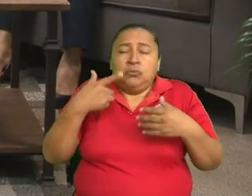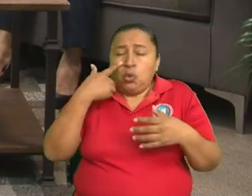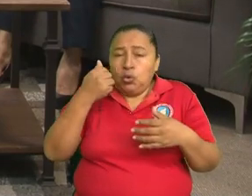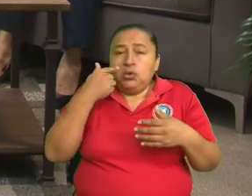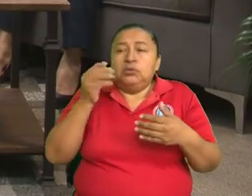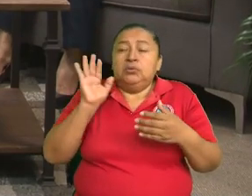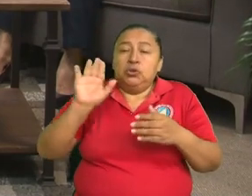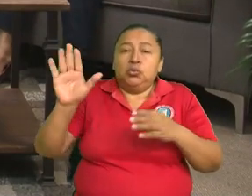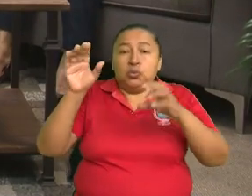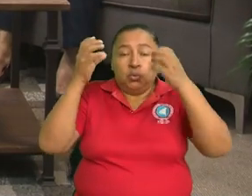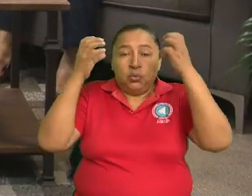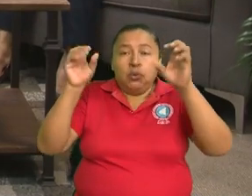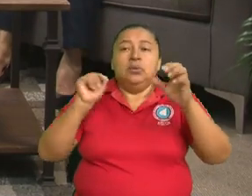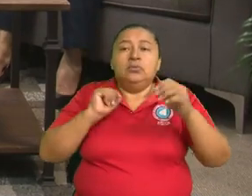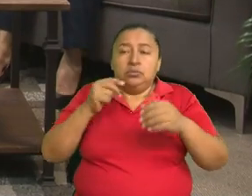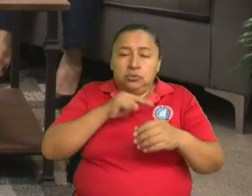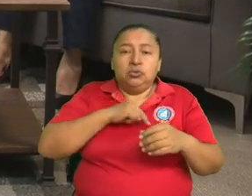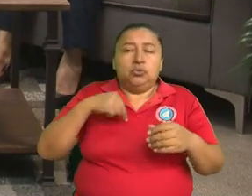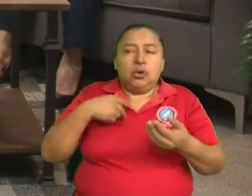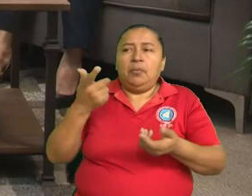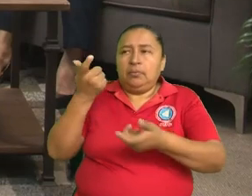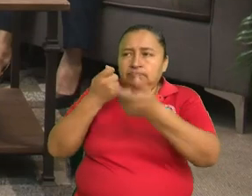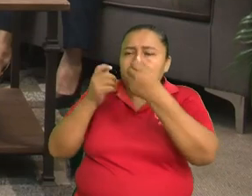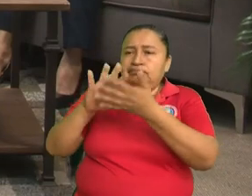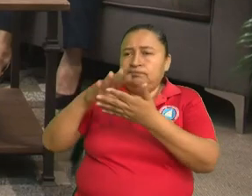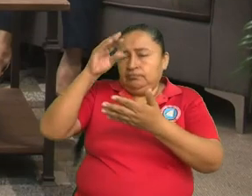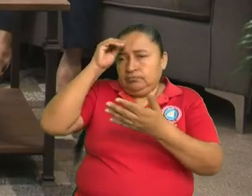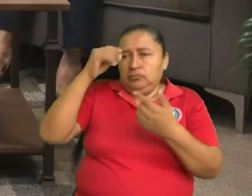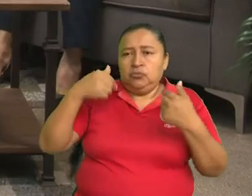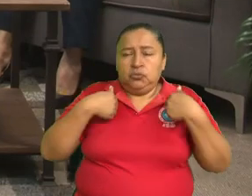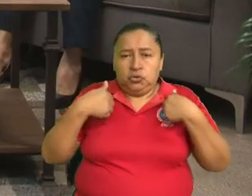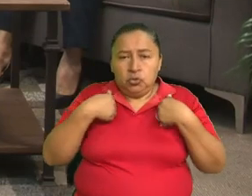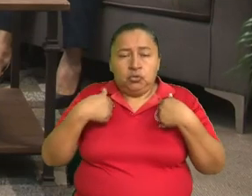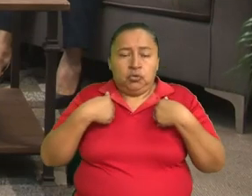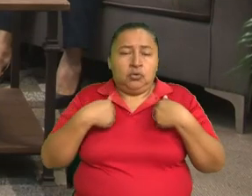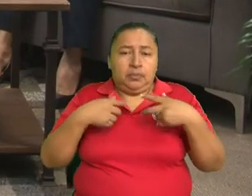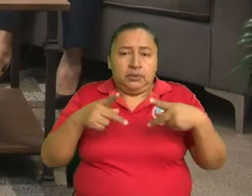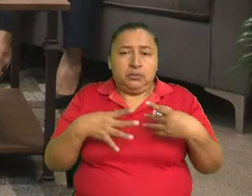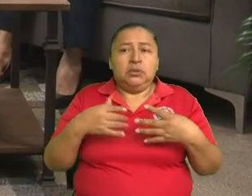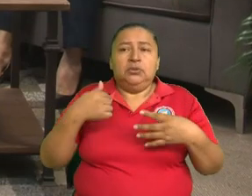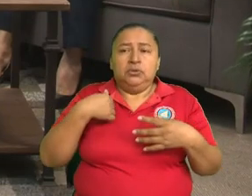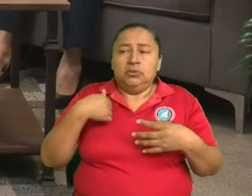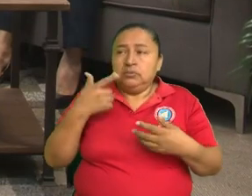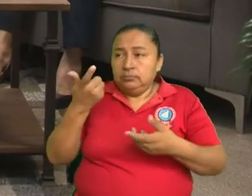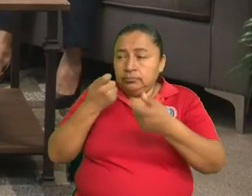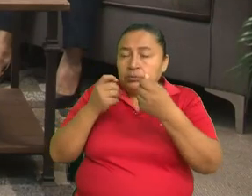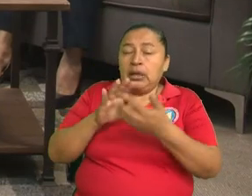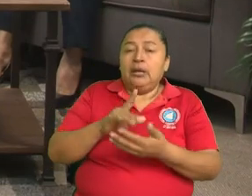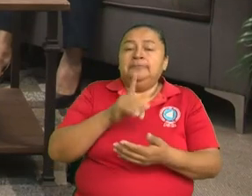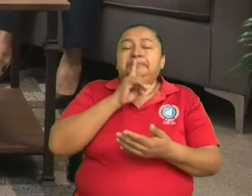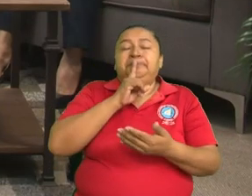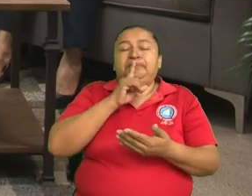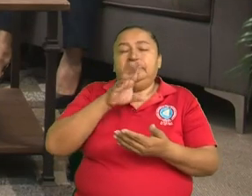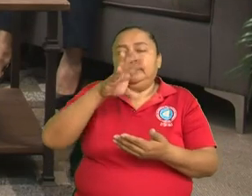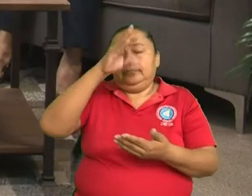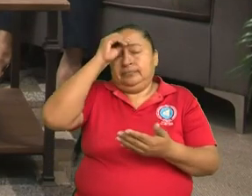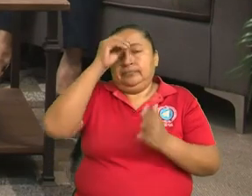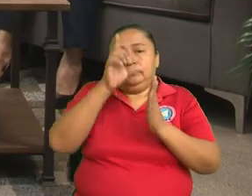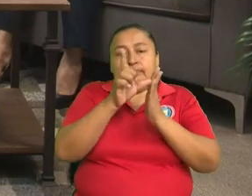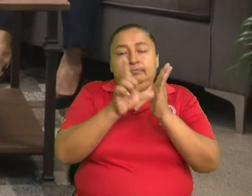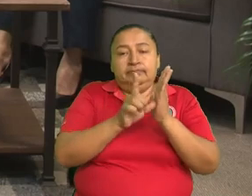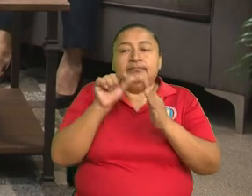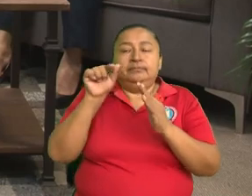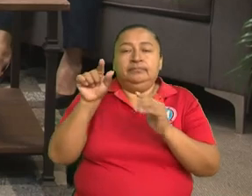conocedores de esa cultura, entonces creo que nosotros hemos aprendido más. Yo, por lo menos en el caso personal, yo sí he sacado muchas lecciones de este